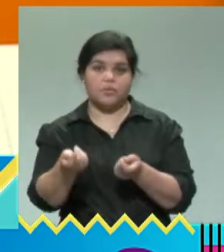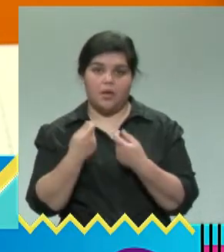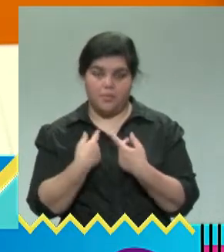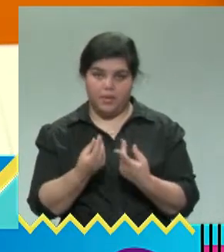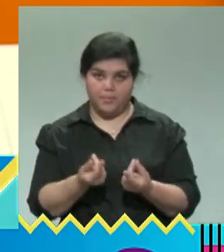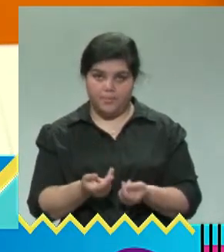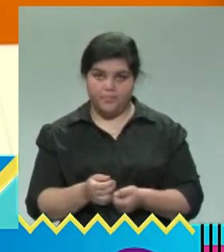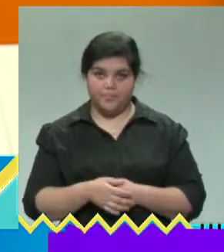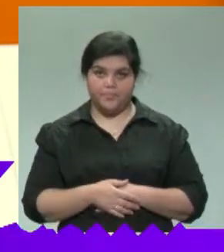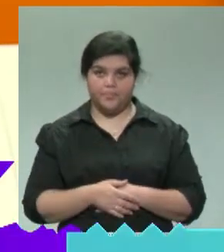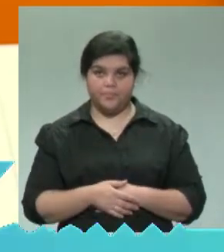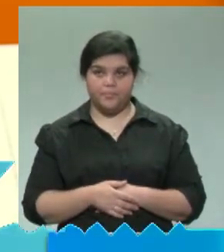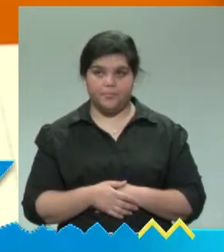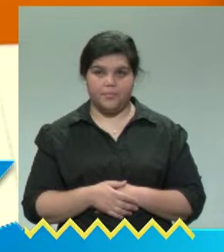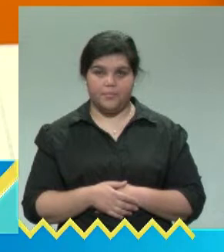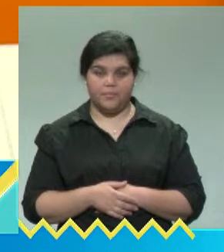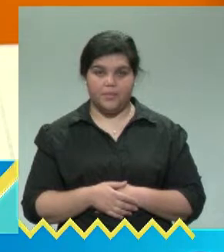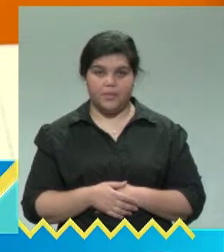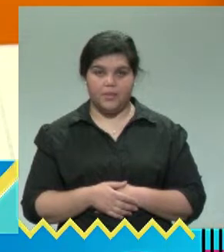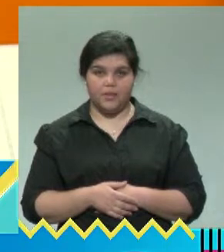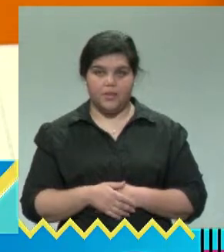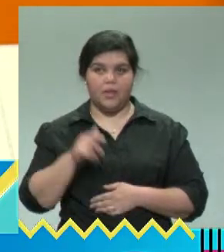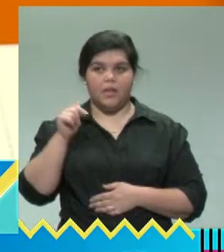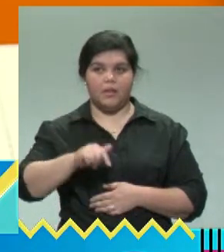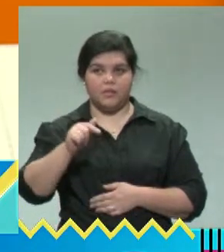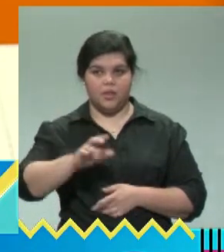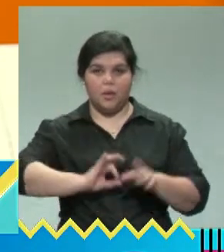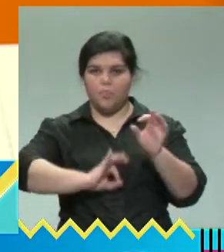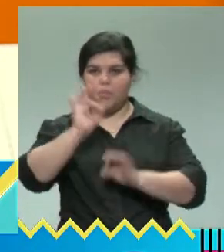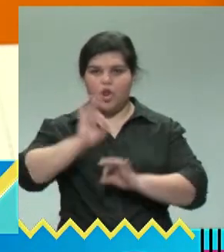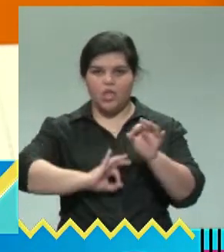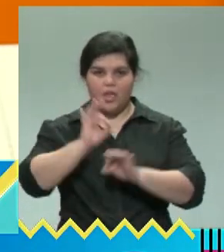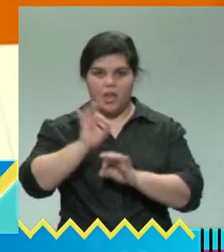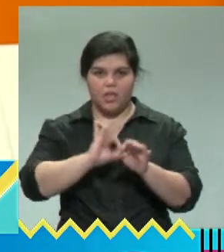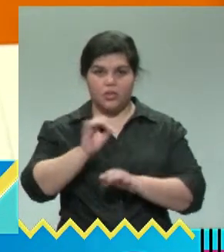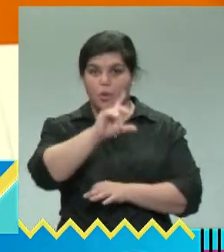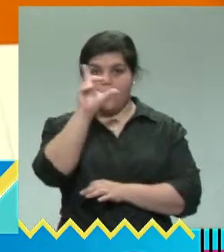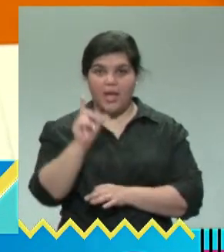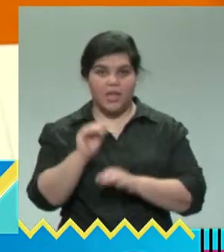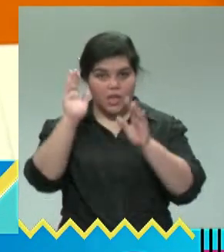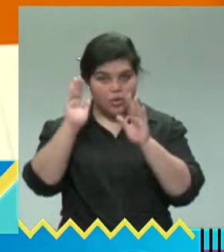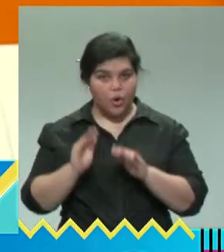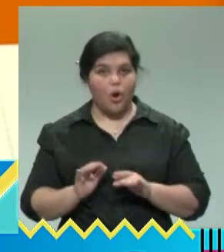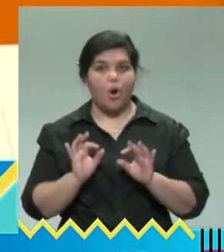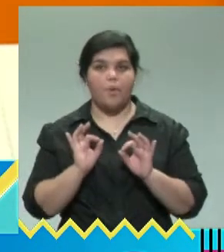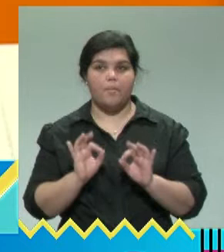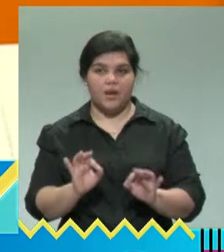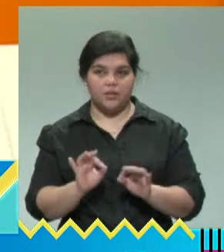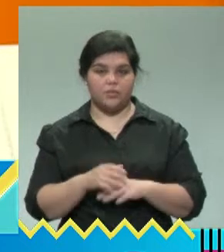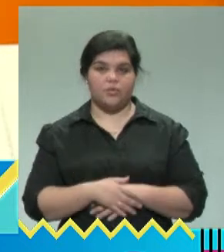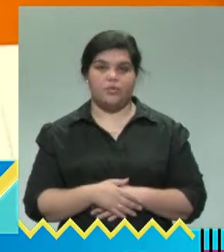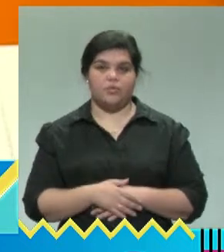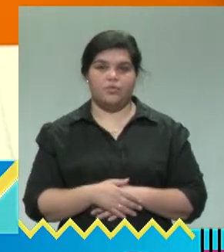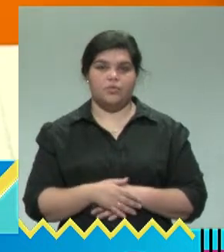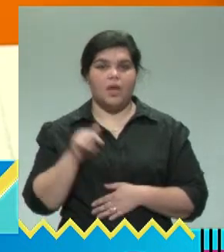Es uno de los pocos proyectos que han salido en todo el país de áreas